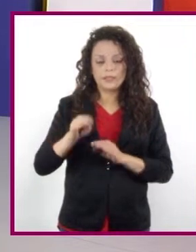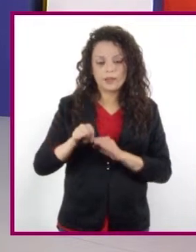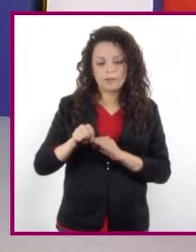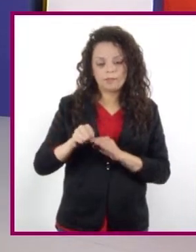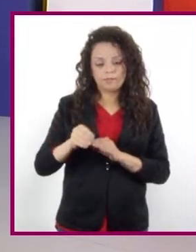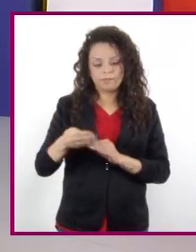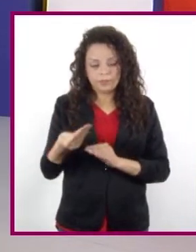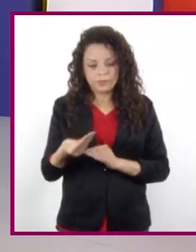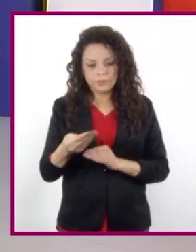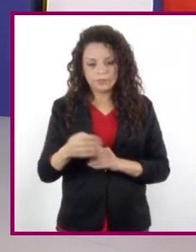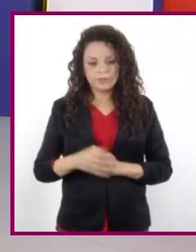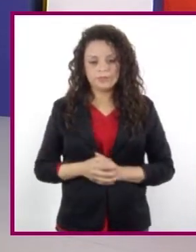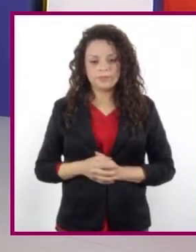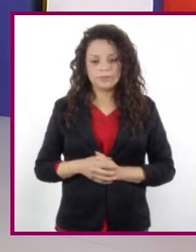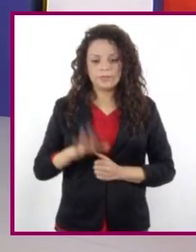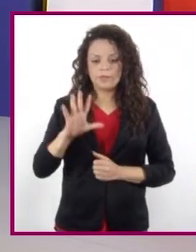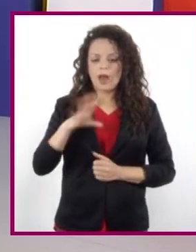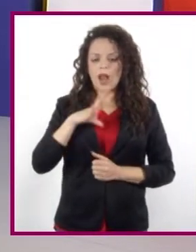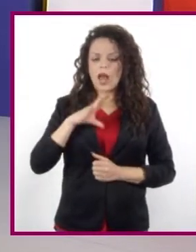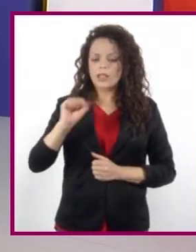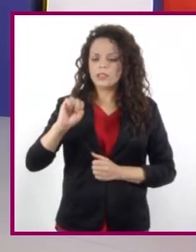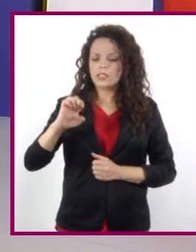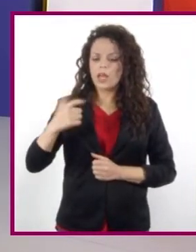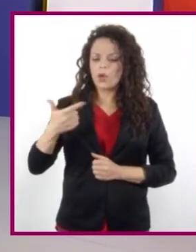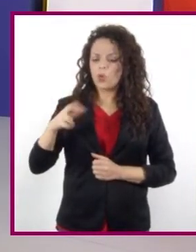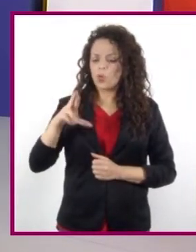Lo sujeta con estos seguritos.